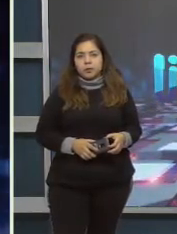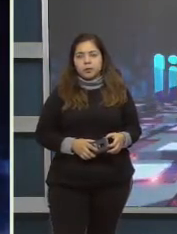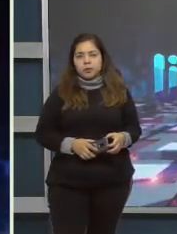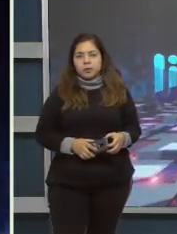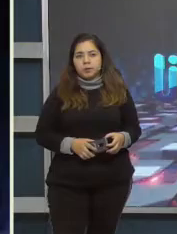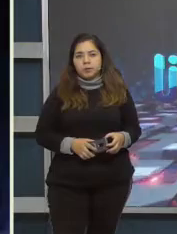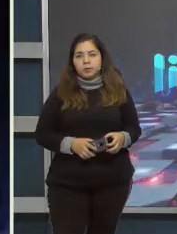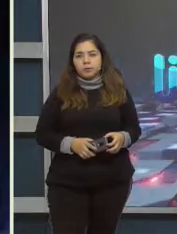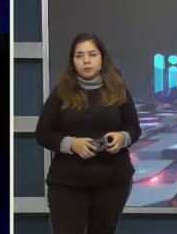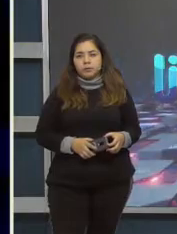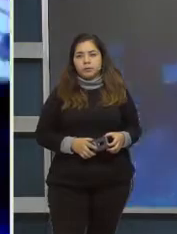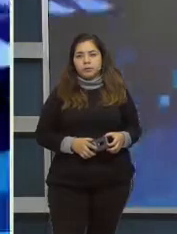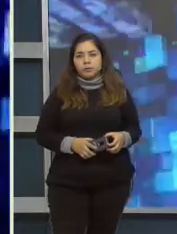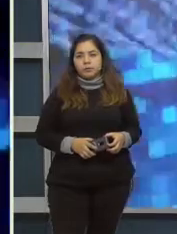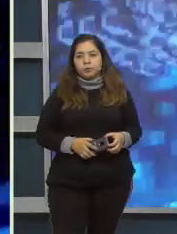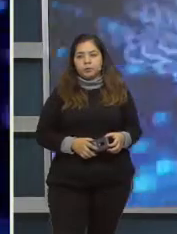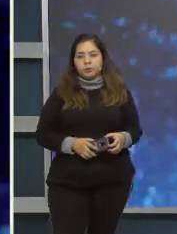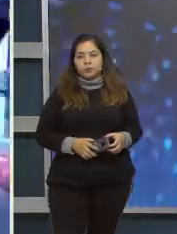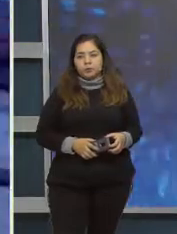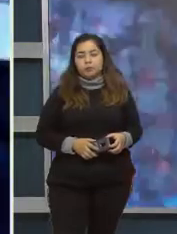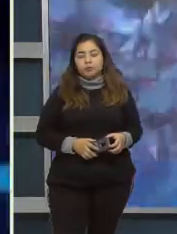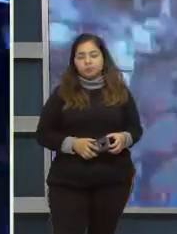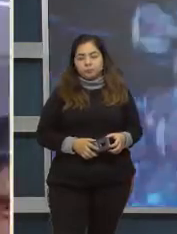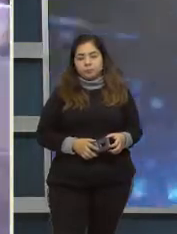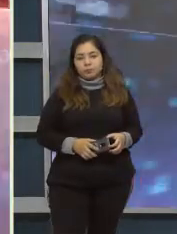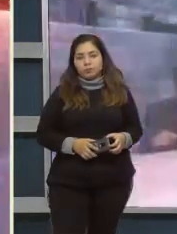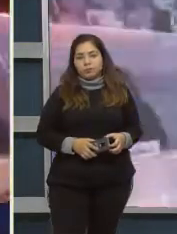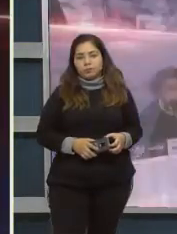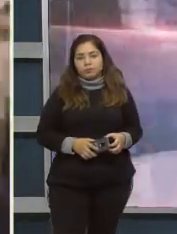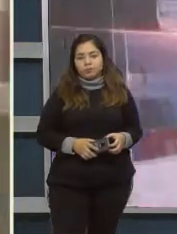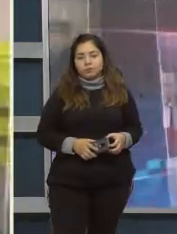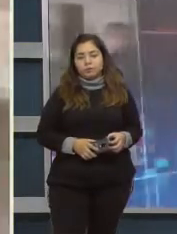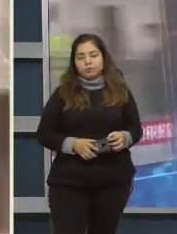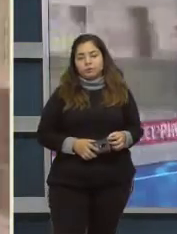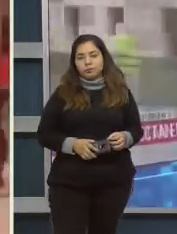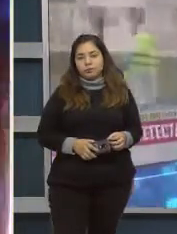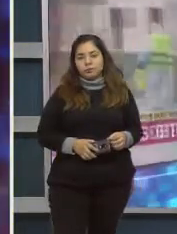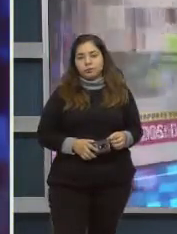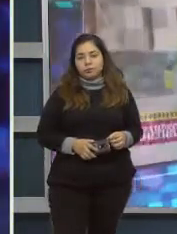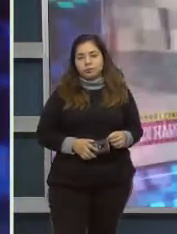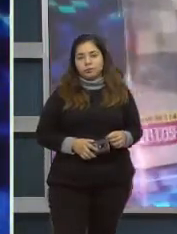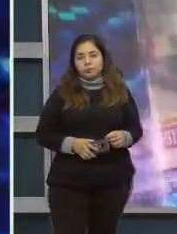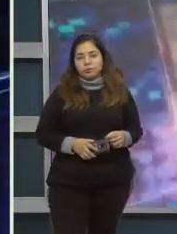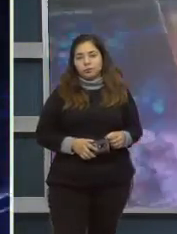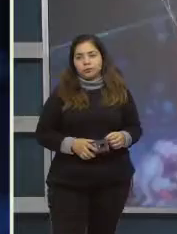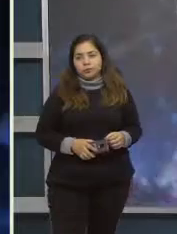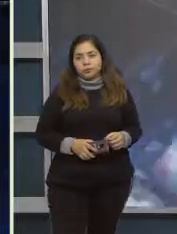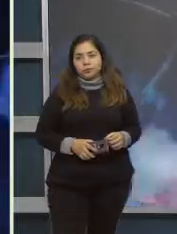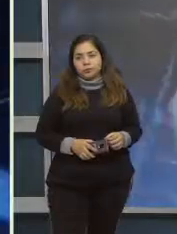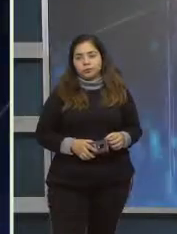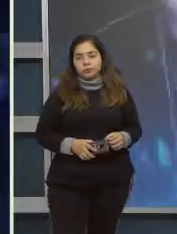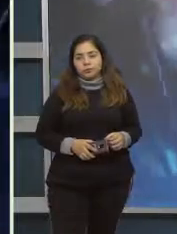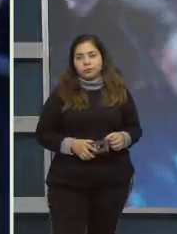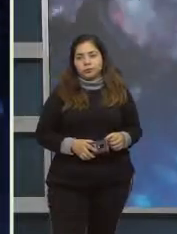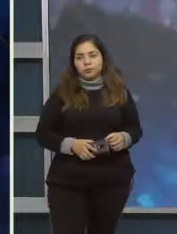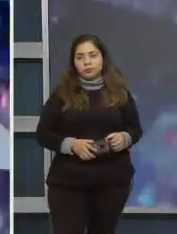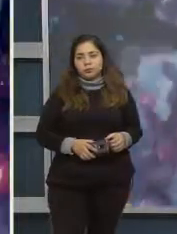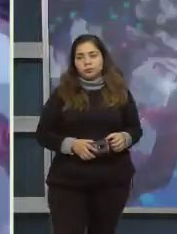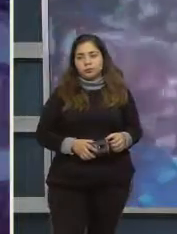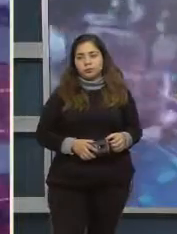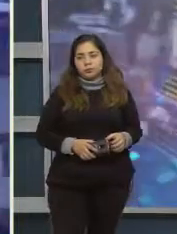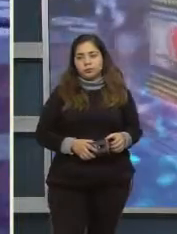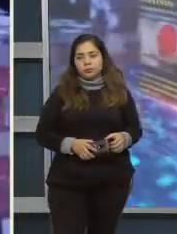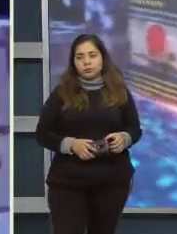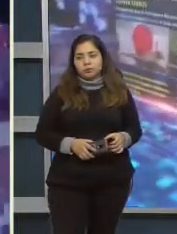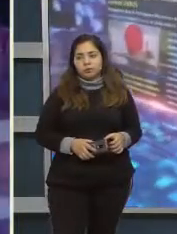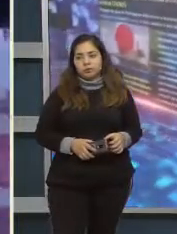ensamble con el 2021. Por ejemplo, aquellas asignaturas que exigen prácticas hospitalarias, aquellas